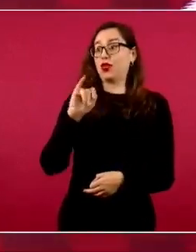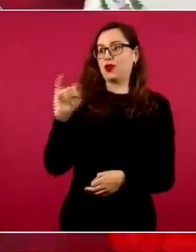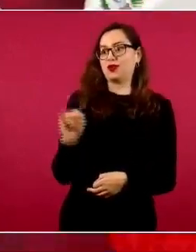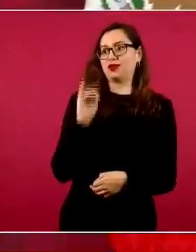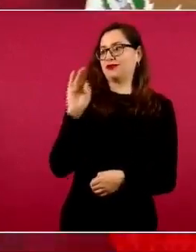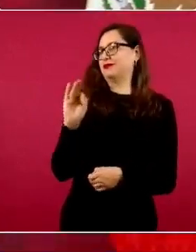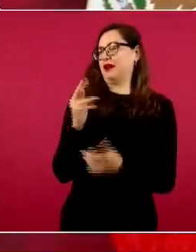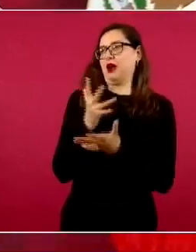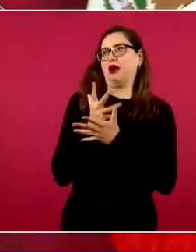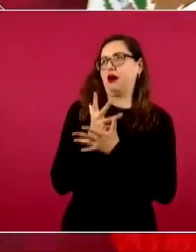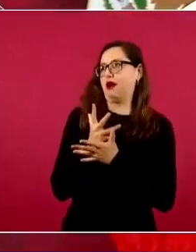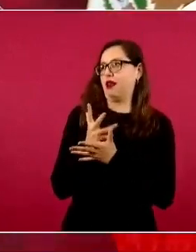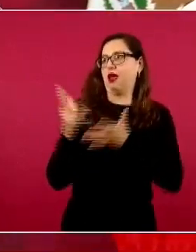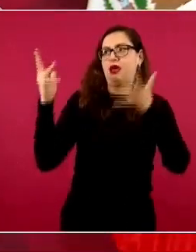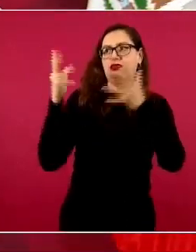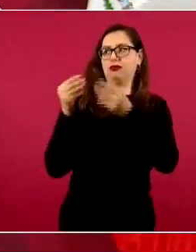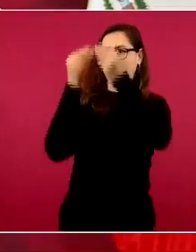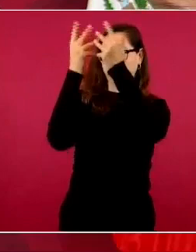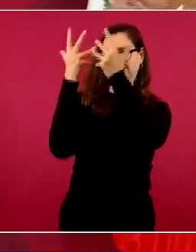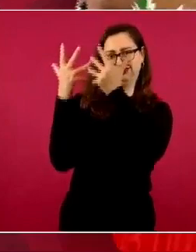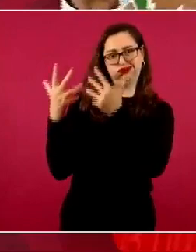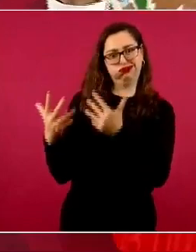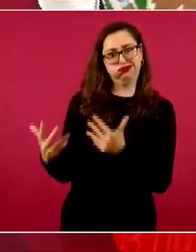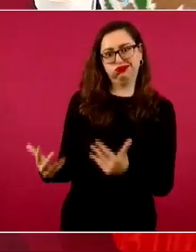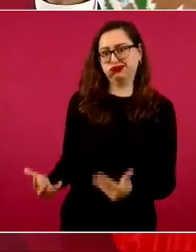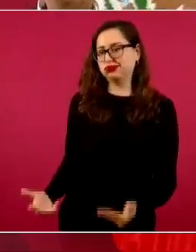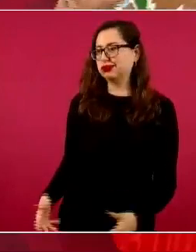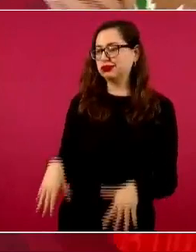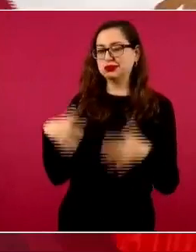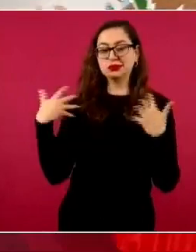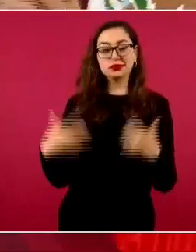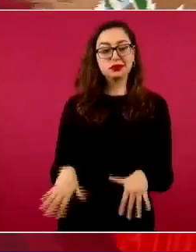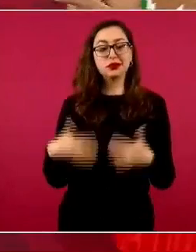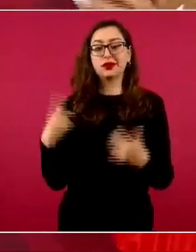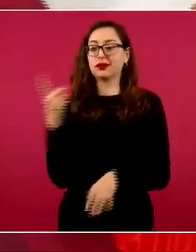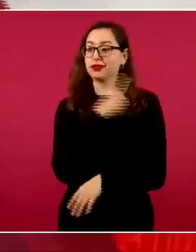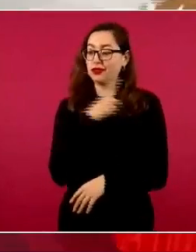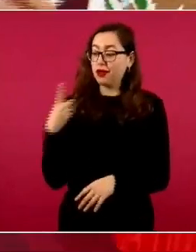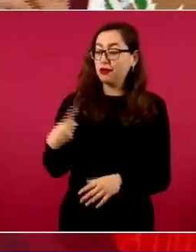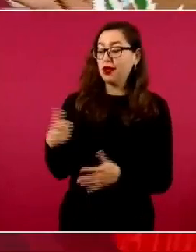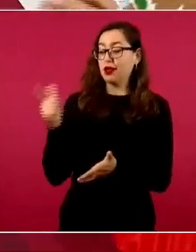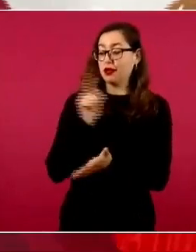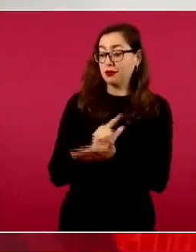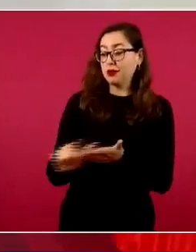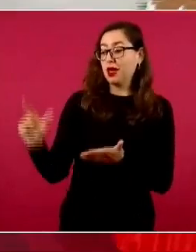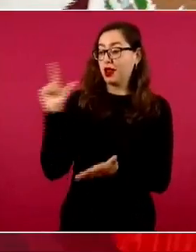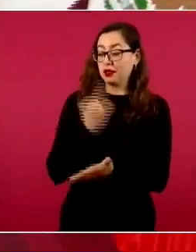¿no? O sea, va a requerir ahí seguir limpiando,